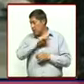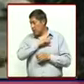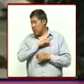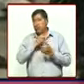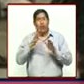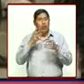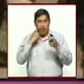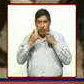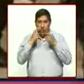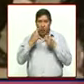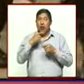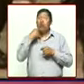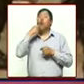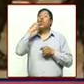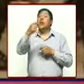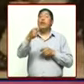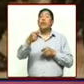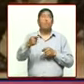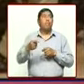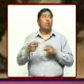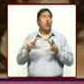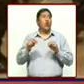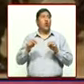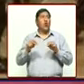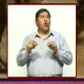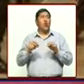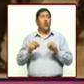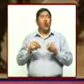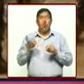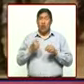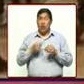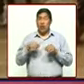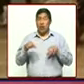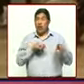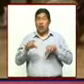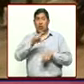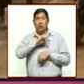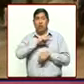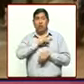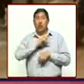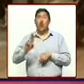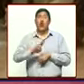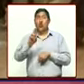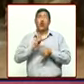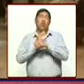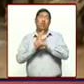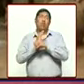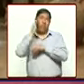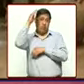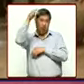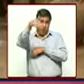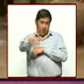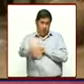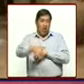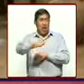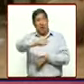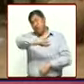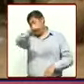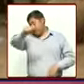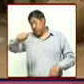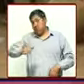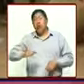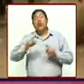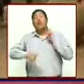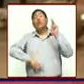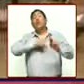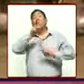ya ha retomado el control, como tú has dicho, no les ha quedado otra a los policías que utilizar gases lacrimógenos, pero también se entiende la indignación